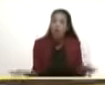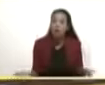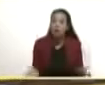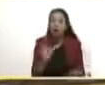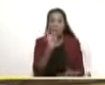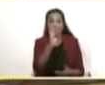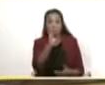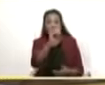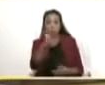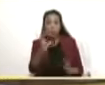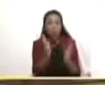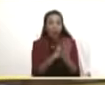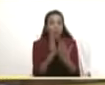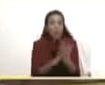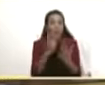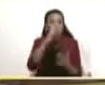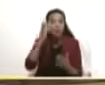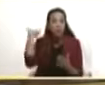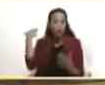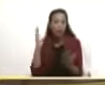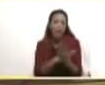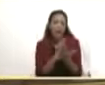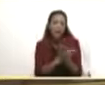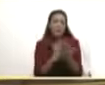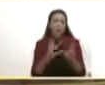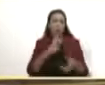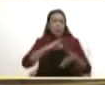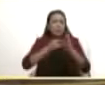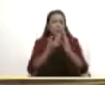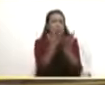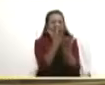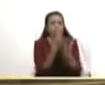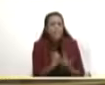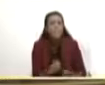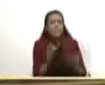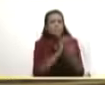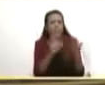Francisco Amelías me regaló un libro hace años. ¿Cuándo fue?